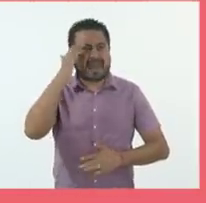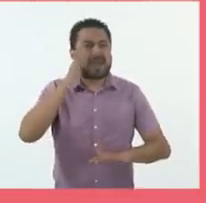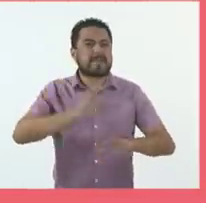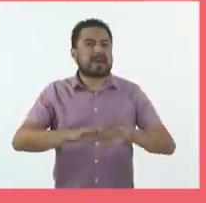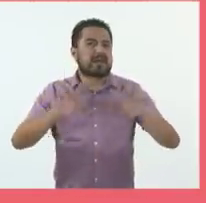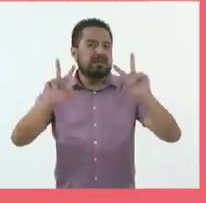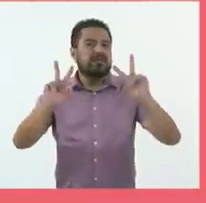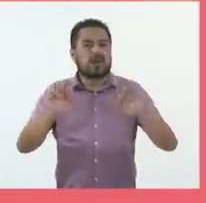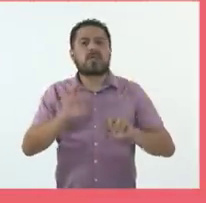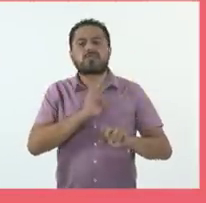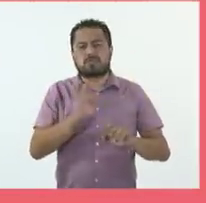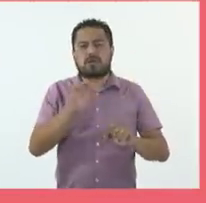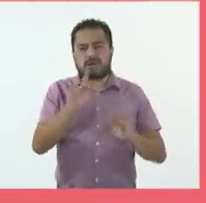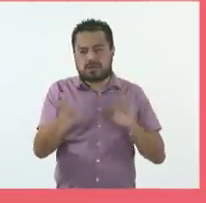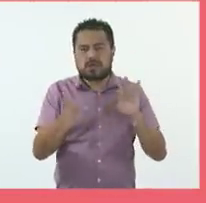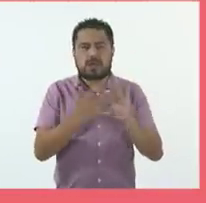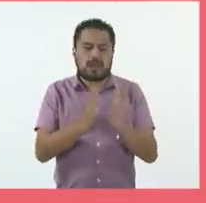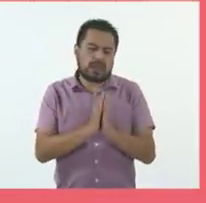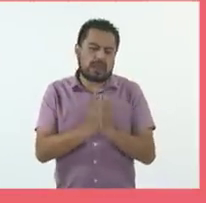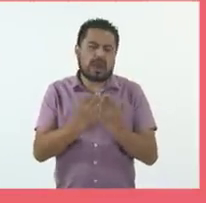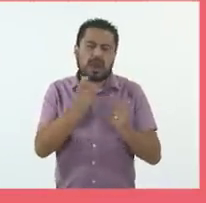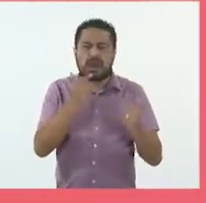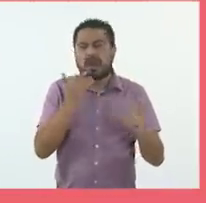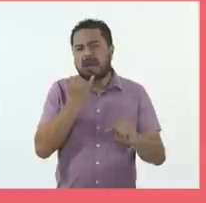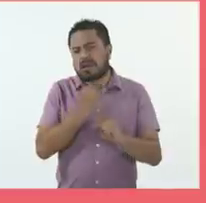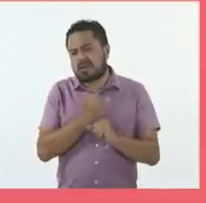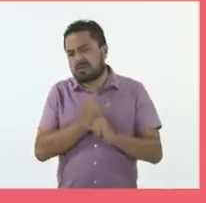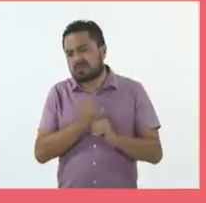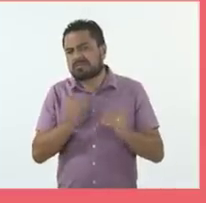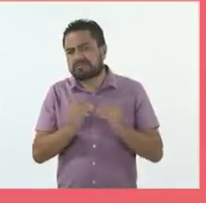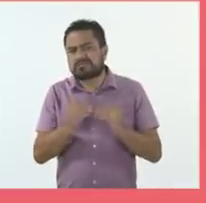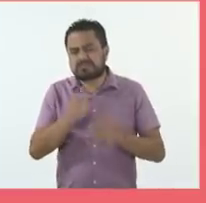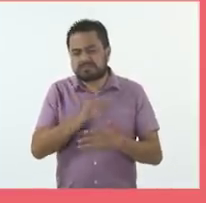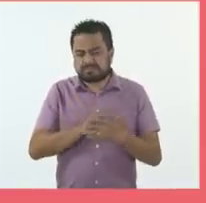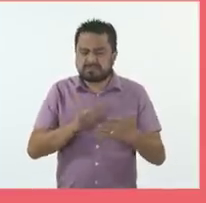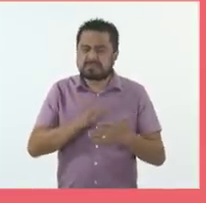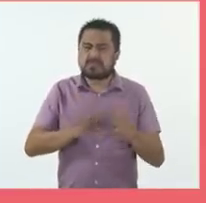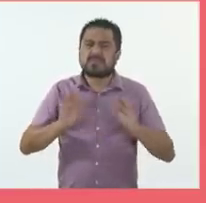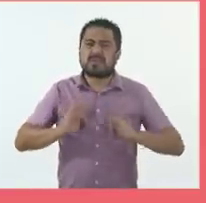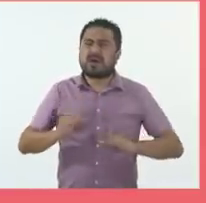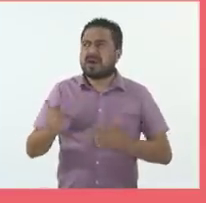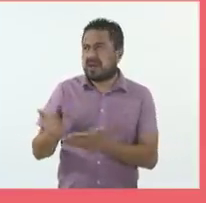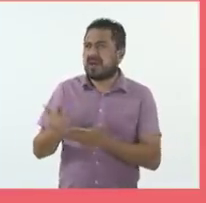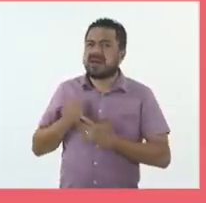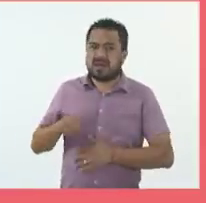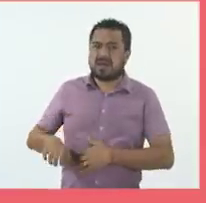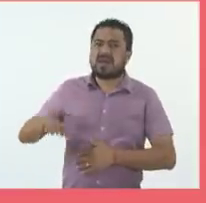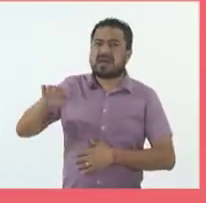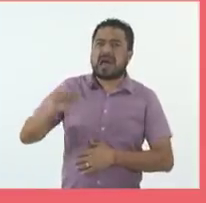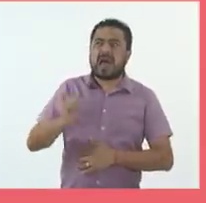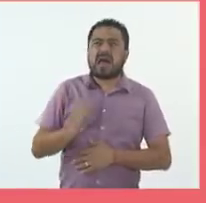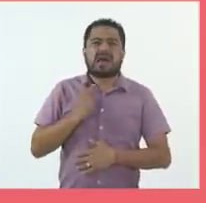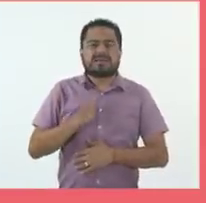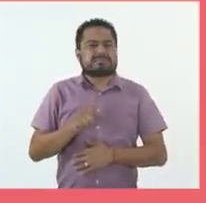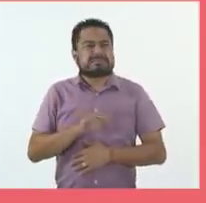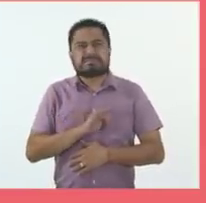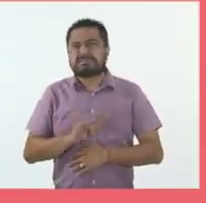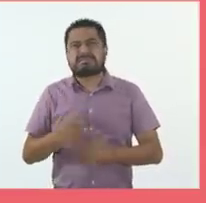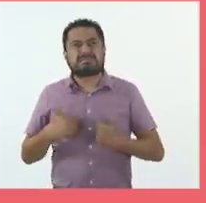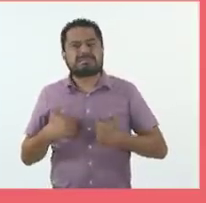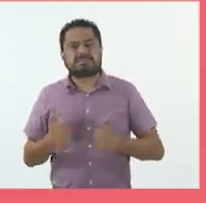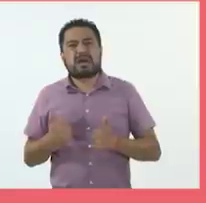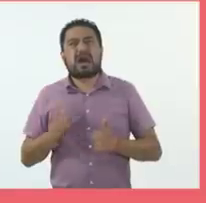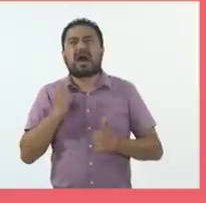del tema, puedes consultar algún libro en tu casa o en internet. Lee con paciencia y pide ayuda a un adulto si algo no entiendes o aún no